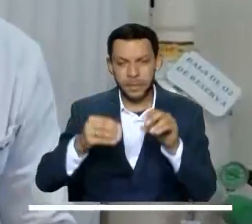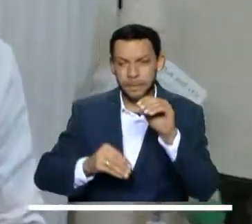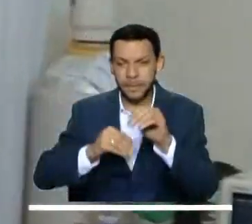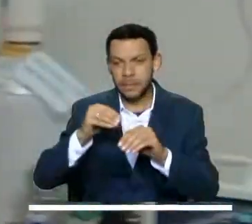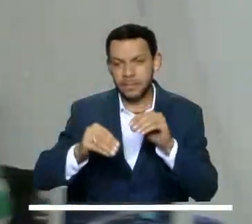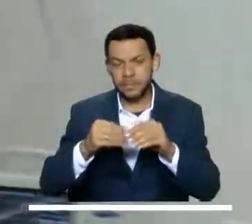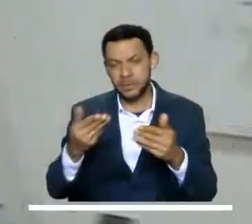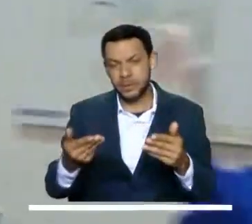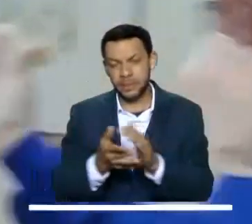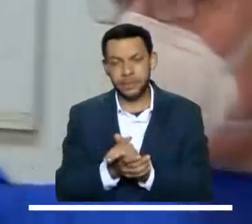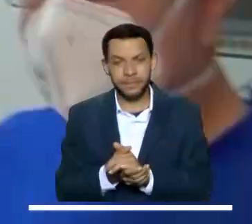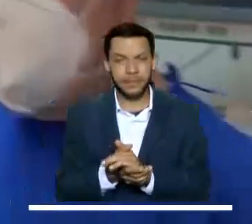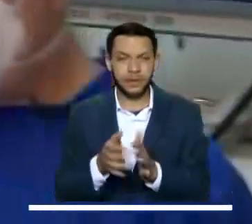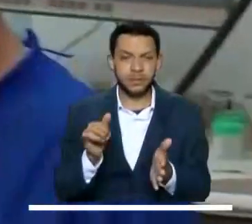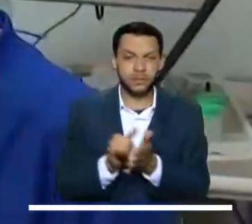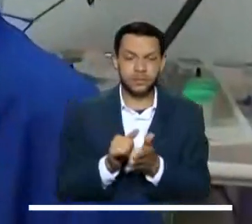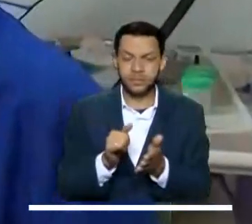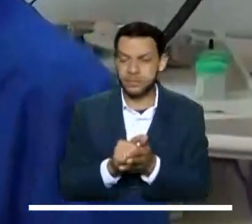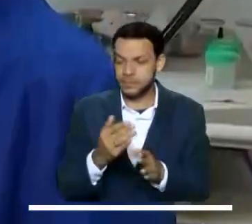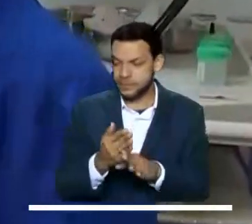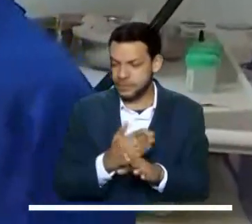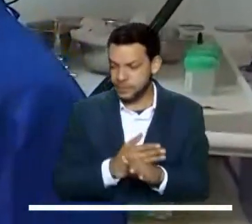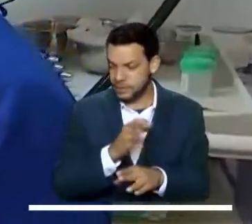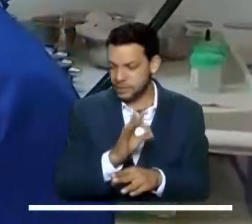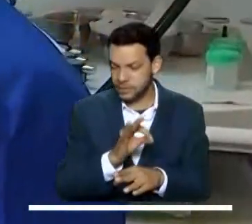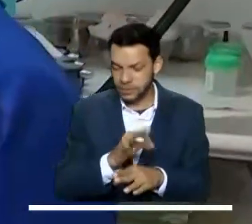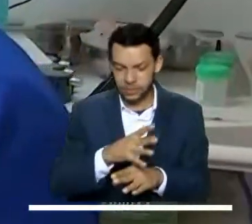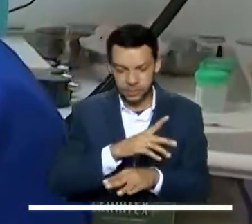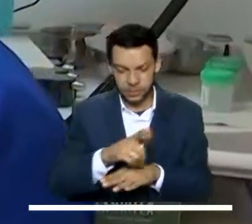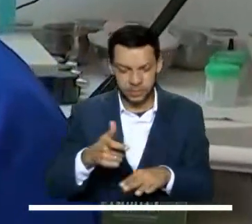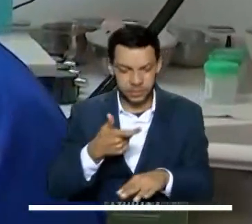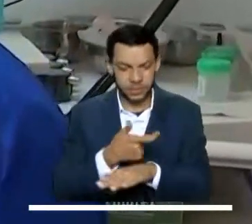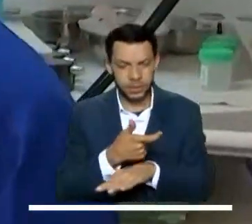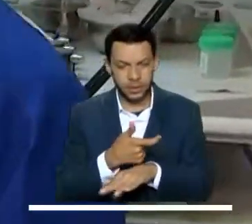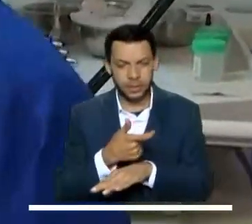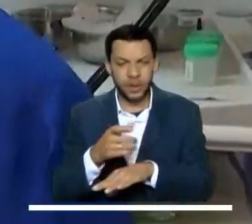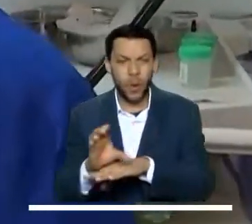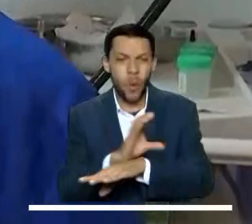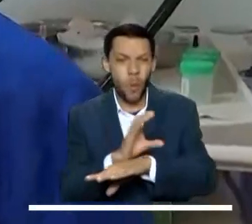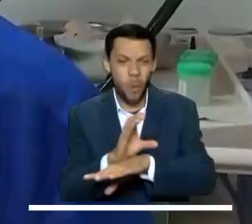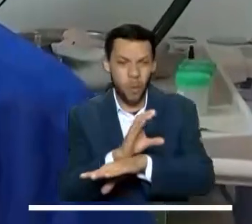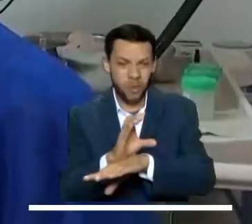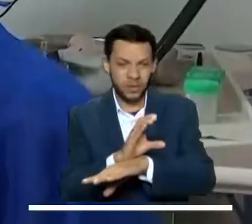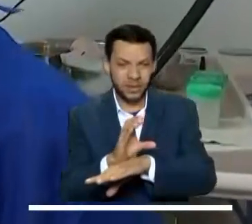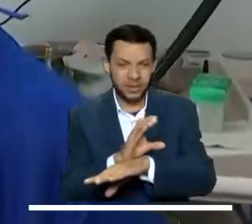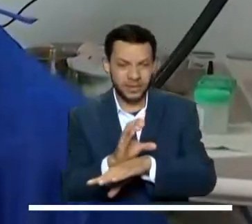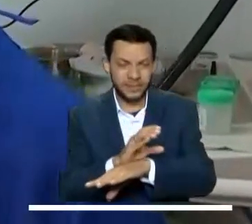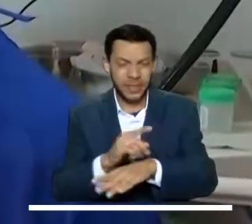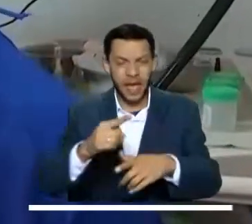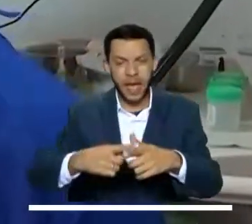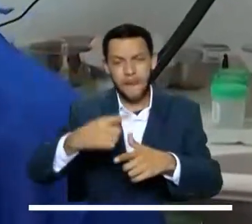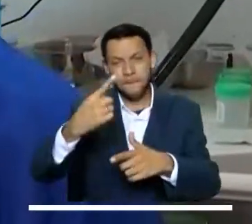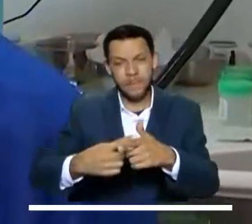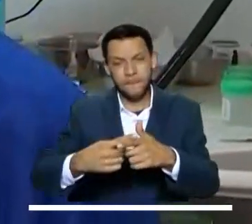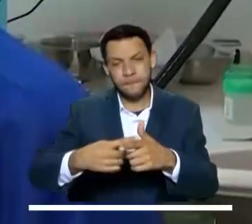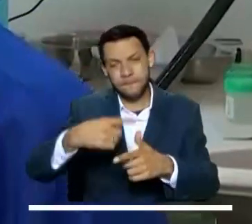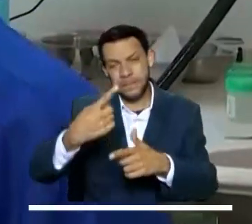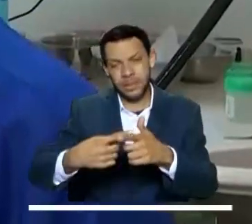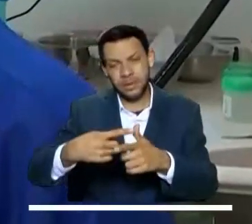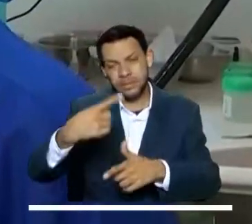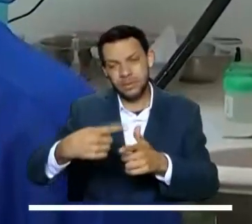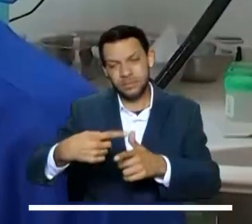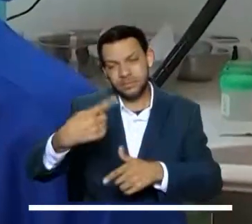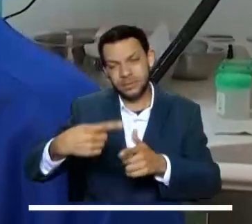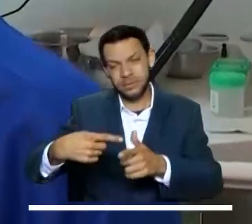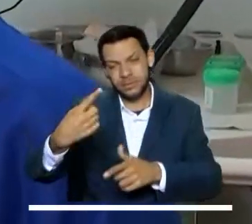procedimiento. Adicionalmente, el paciente siempre está monitorizado, ¿sí? Siempre tenemos un monitor de signos vitales, un soporte o suministro de oxígeno adicional para que el paciente